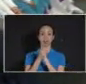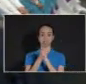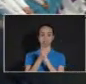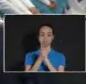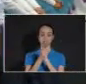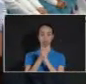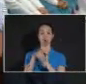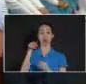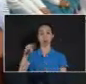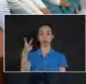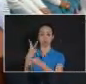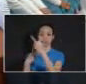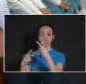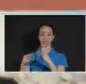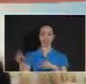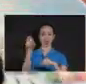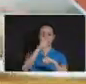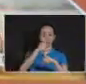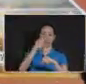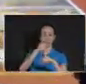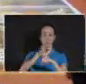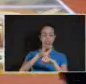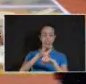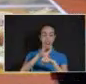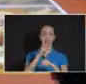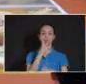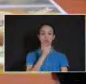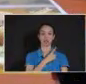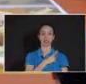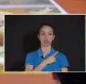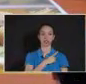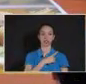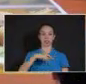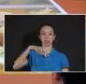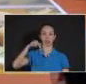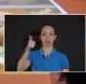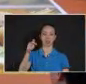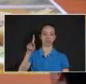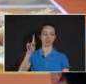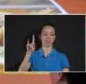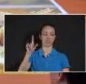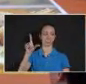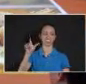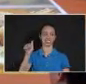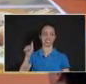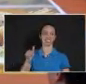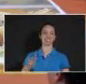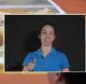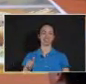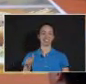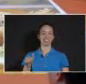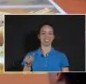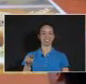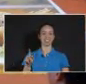a comprometerse. Mis hermanos Pablo Archila y Mónica Dardón.